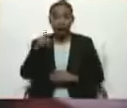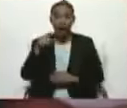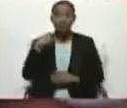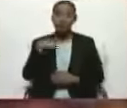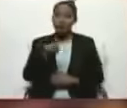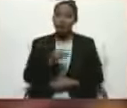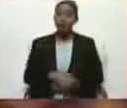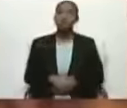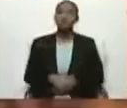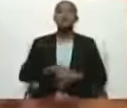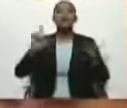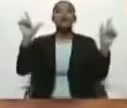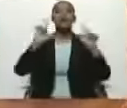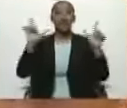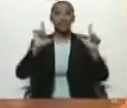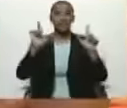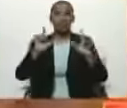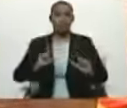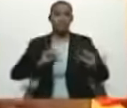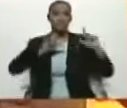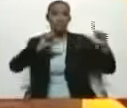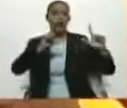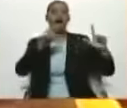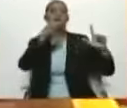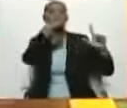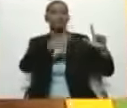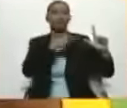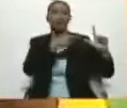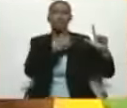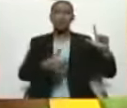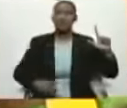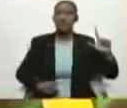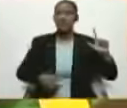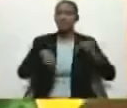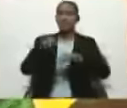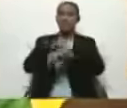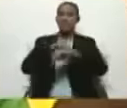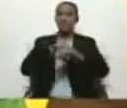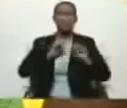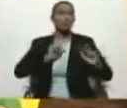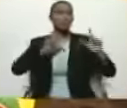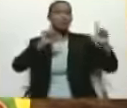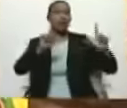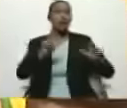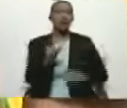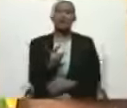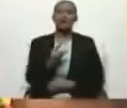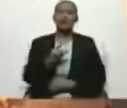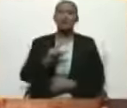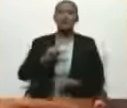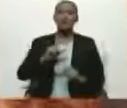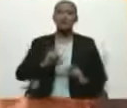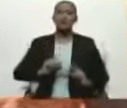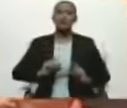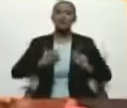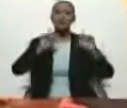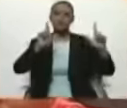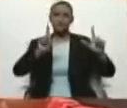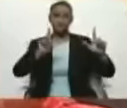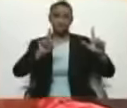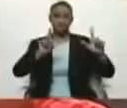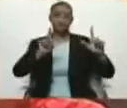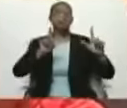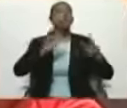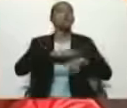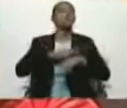Los medios ponían presidente, ponían ministro. No dijo Ramos alguna vez que ellos no participaron en las parlamentarias del 2005